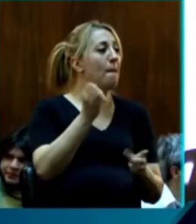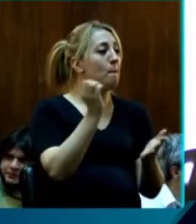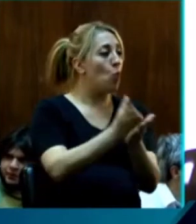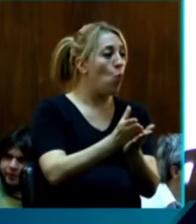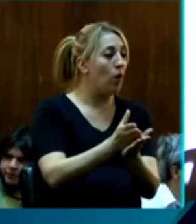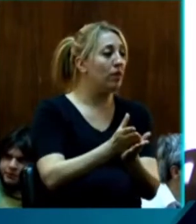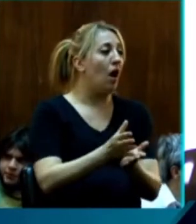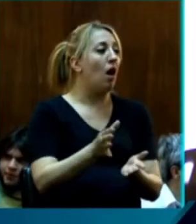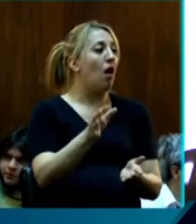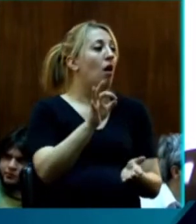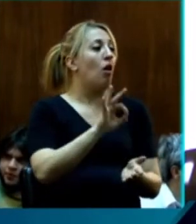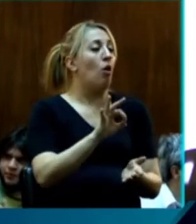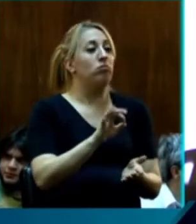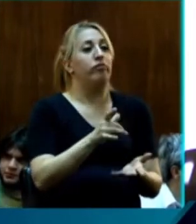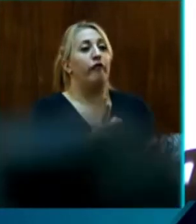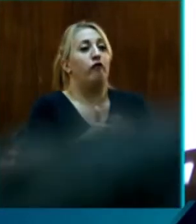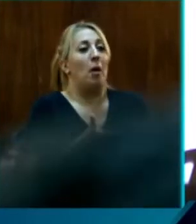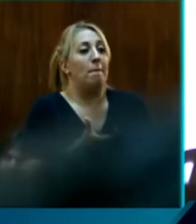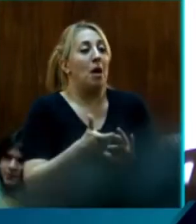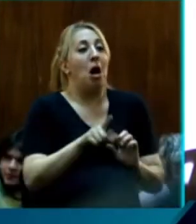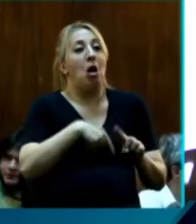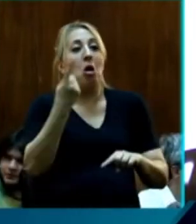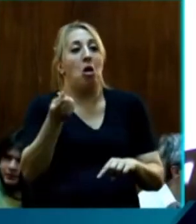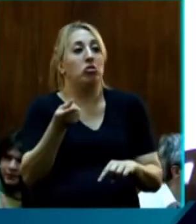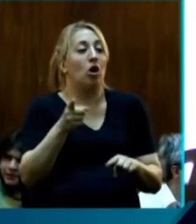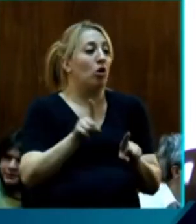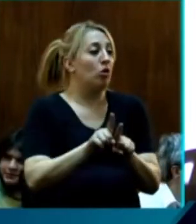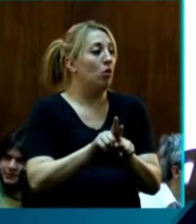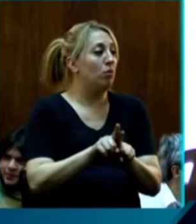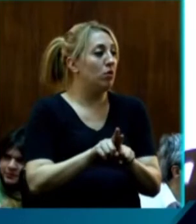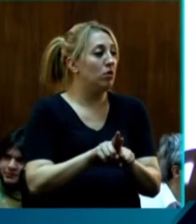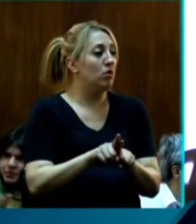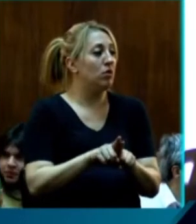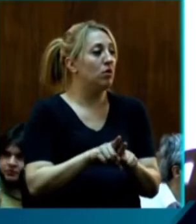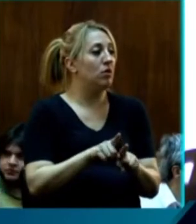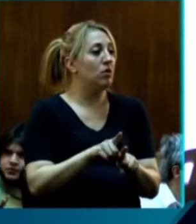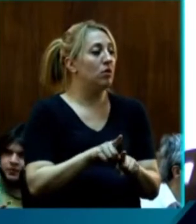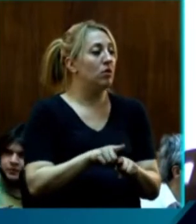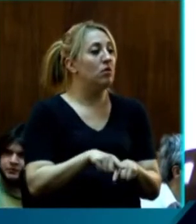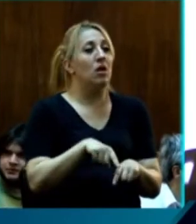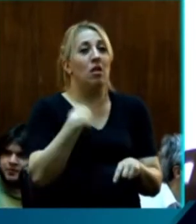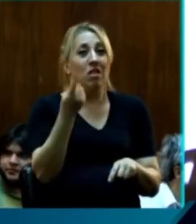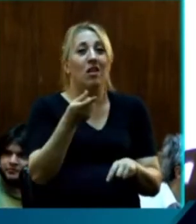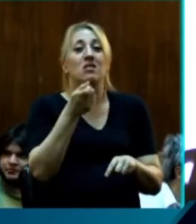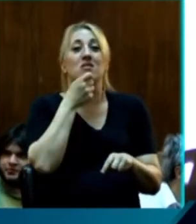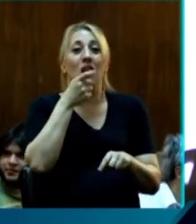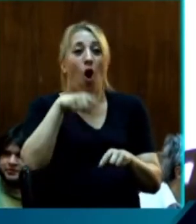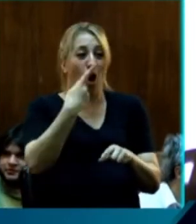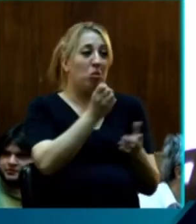multa, una cuestión significativa, para otros puede significar una cuestión que lo inhabilita para volver a